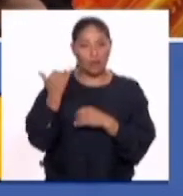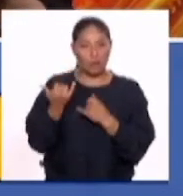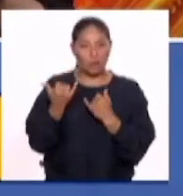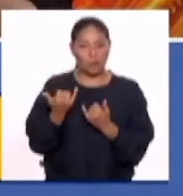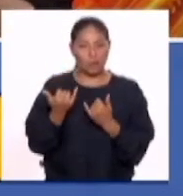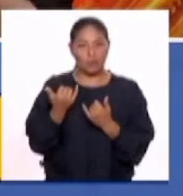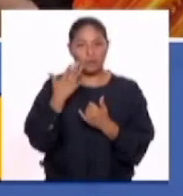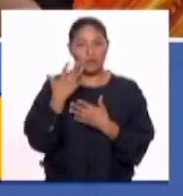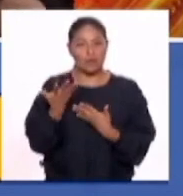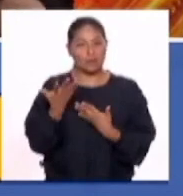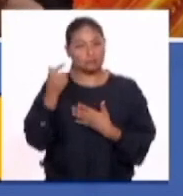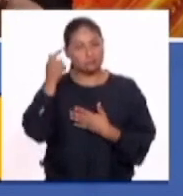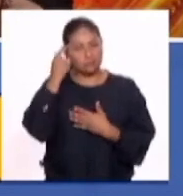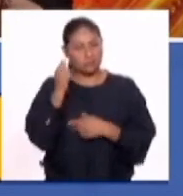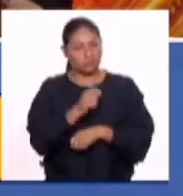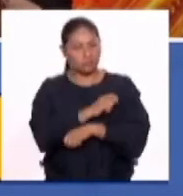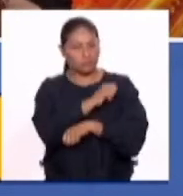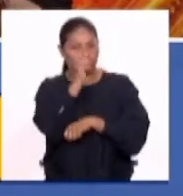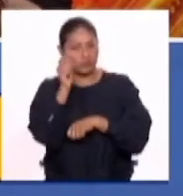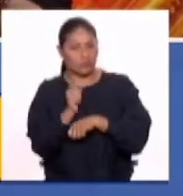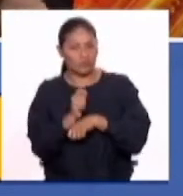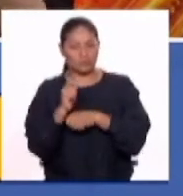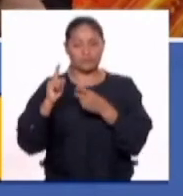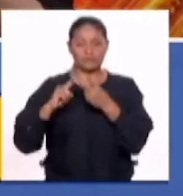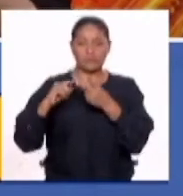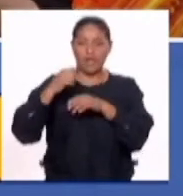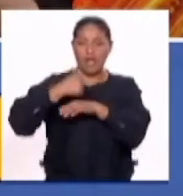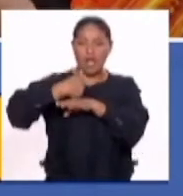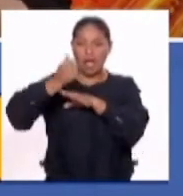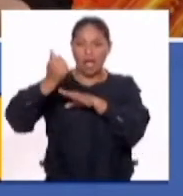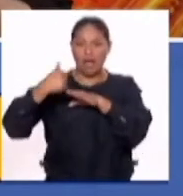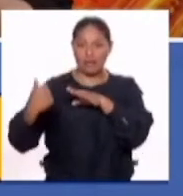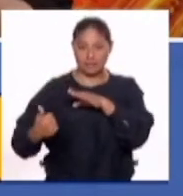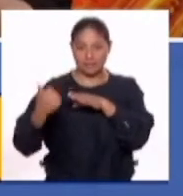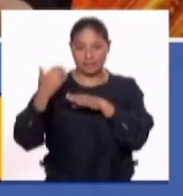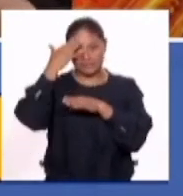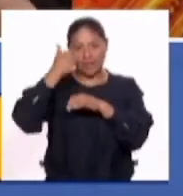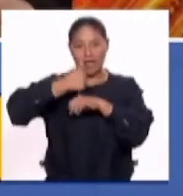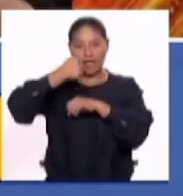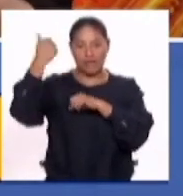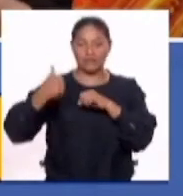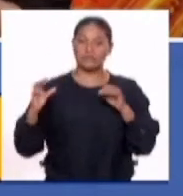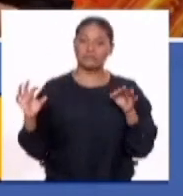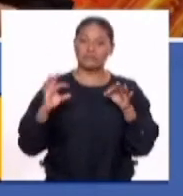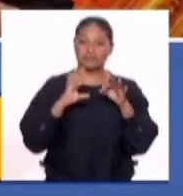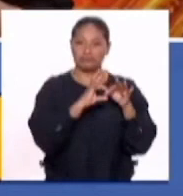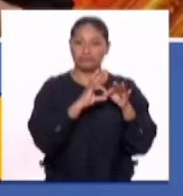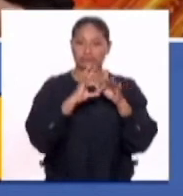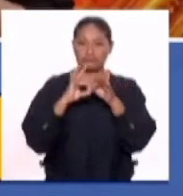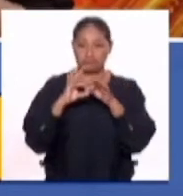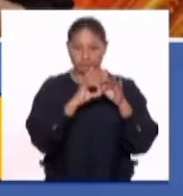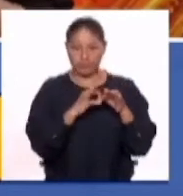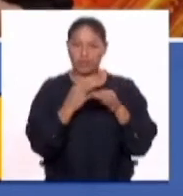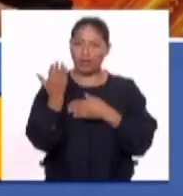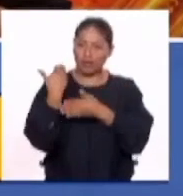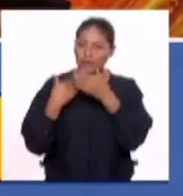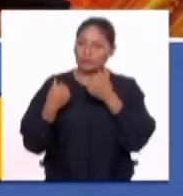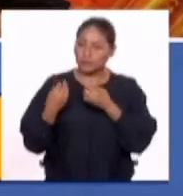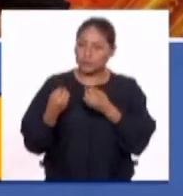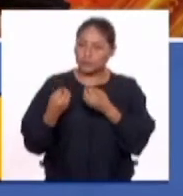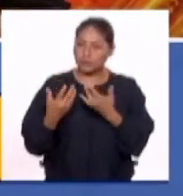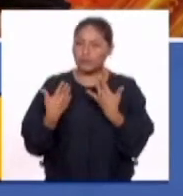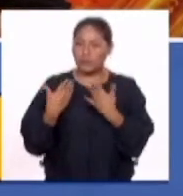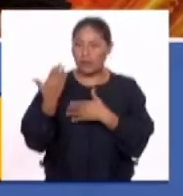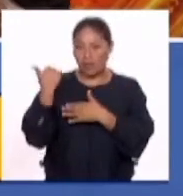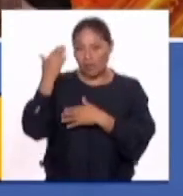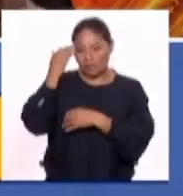hay entre Tacna y Arica, que están muy unidos, ¿no es cierto? Es un intercambio constante que se vio afectado, por ejemplo, por la crisis de